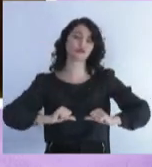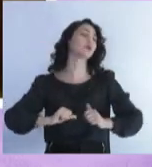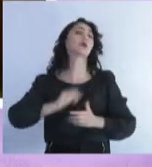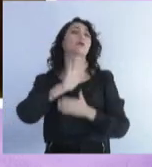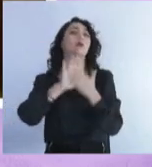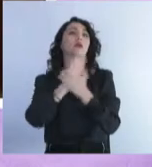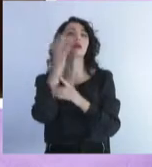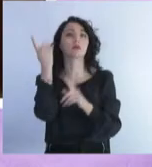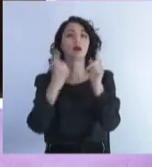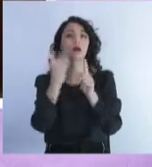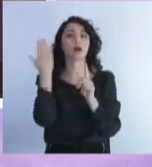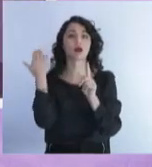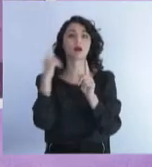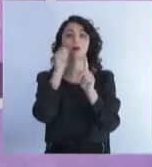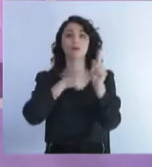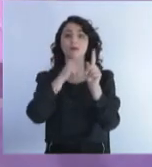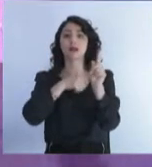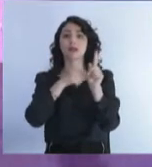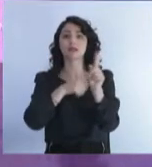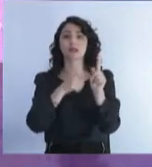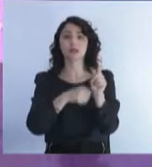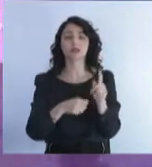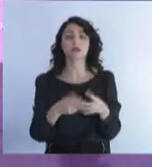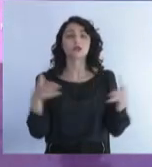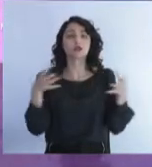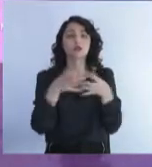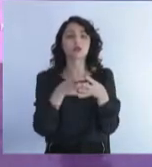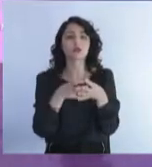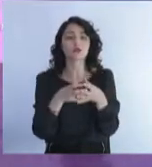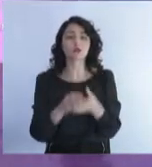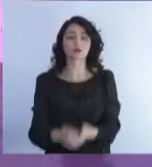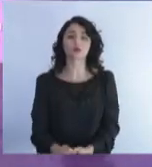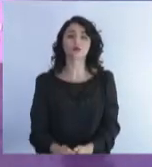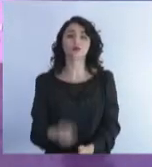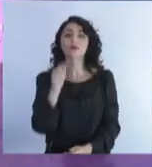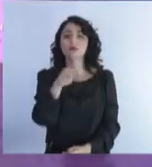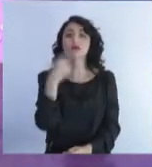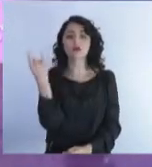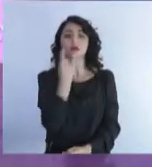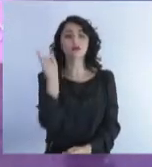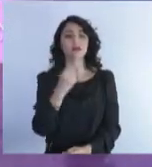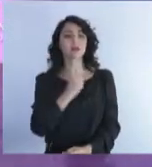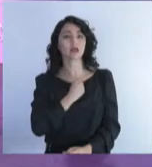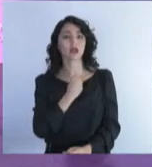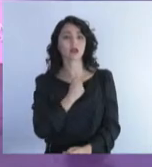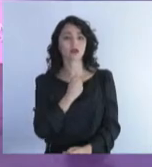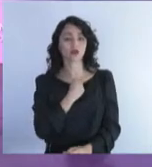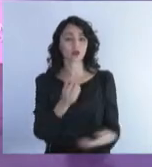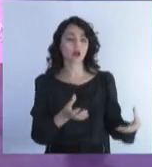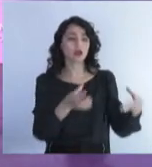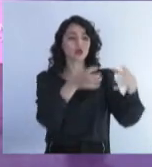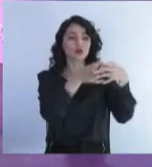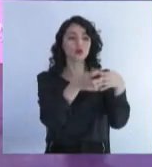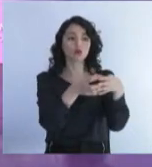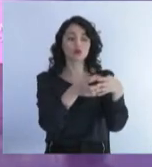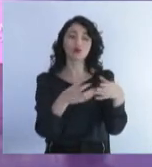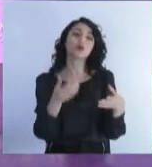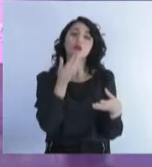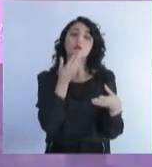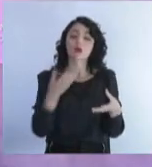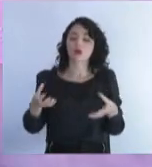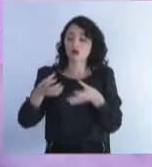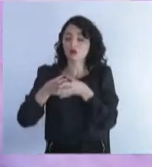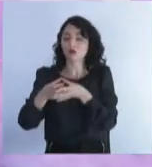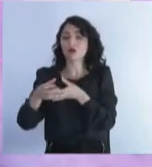meses, el Centro de Encuestas de Estudios Longitudinales de la Universidad Católica, en conjunto con la Asociación Chilena de